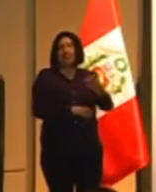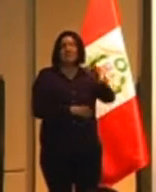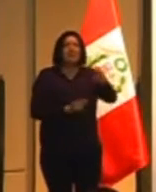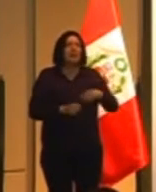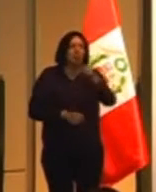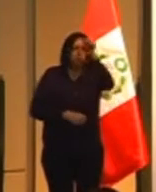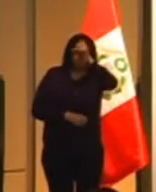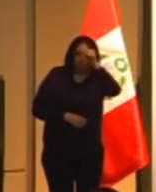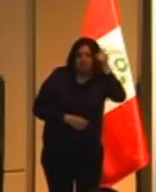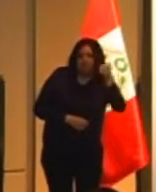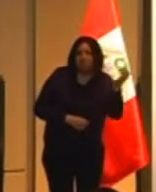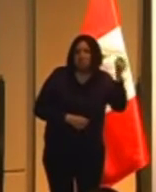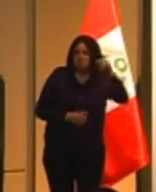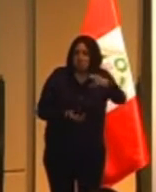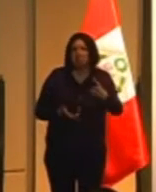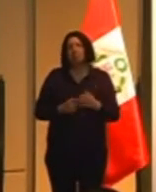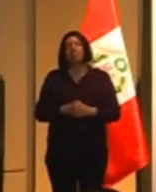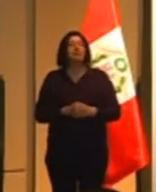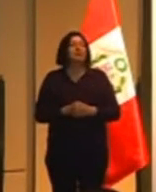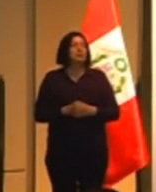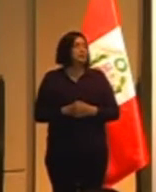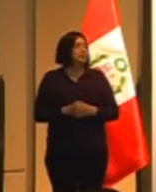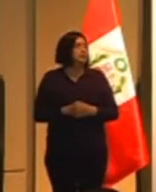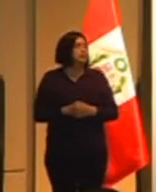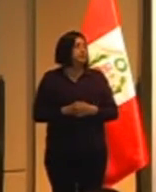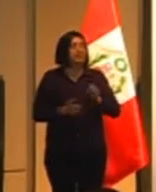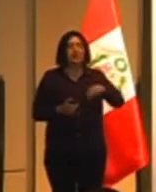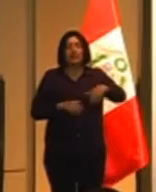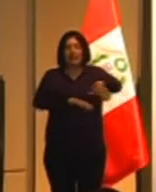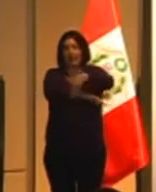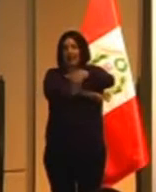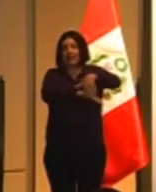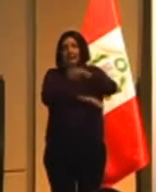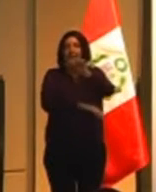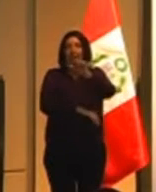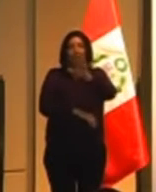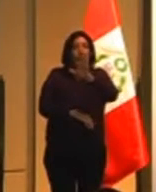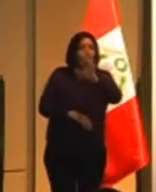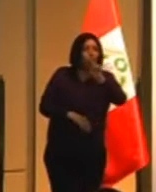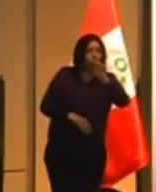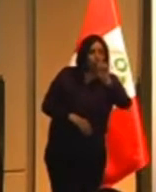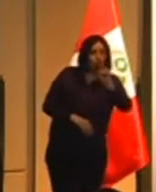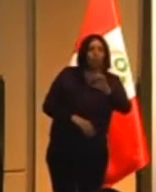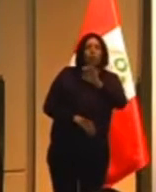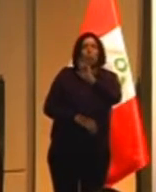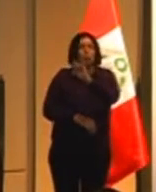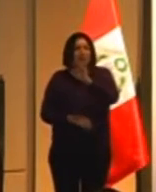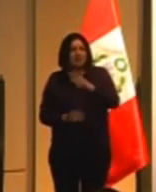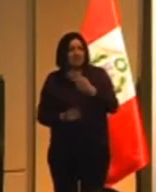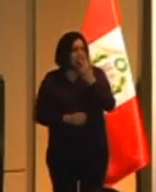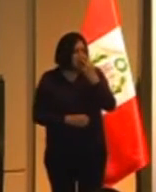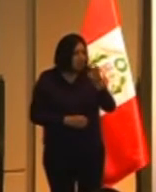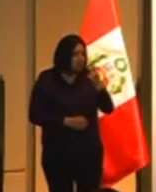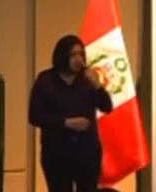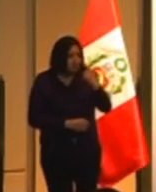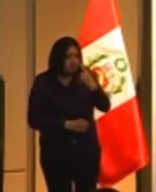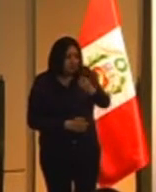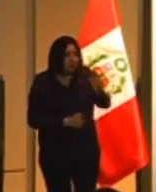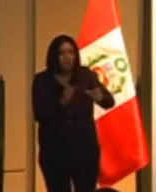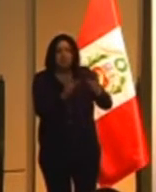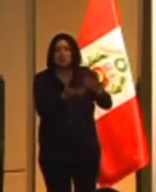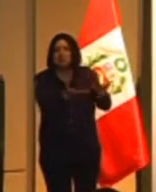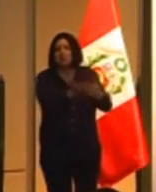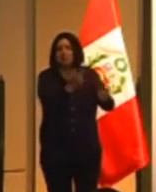domingos, en nuestra calle Alfonso Ugarte, y que puedan conocer las cosas que se venden ahí, y